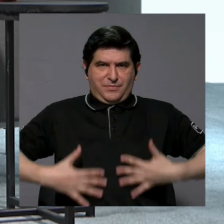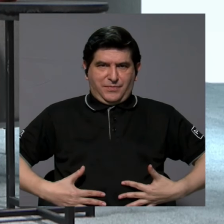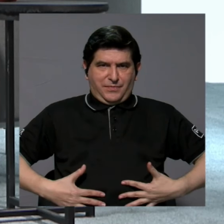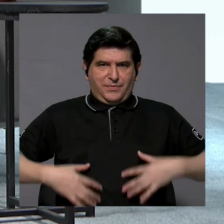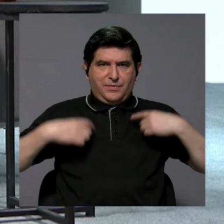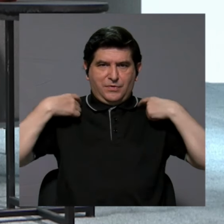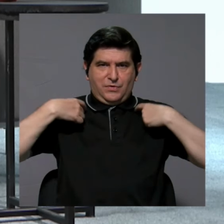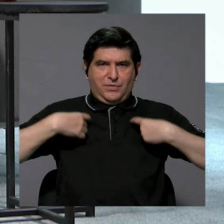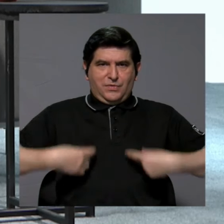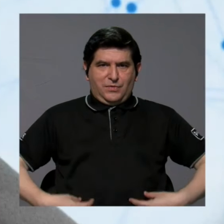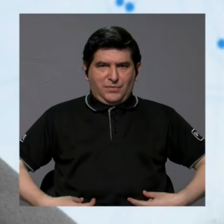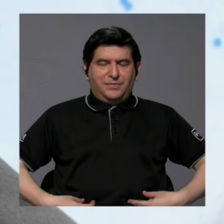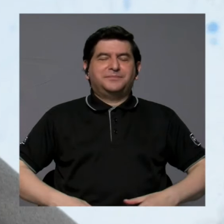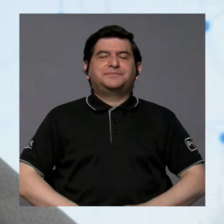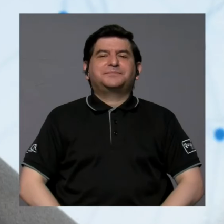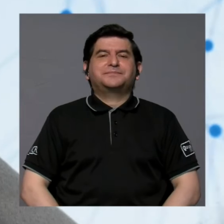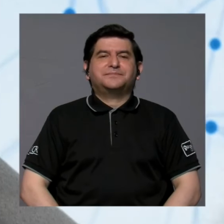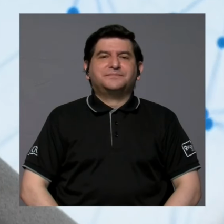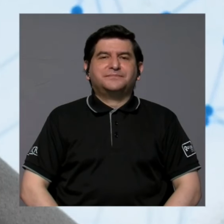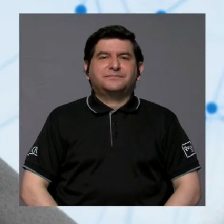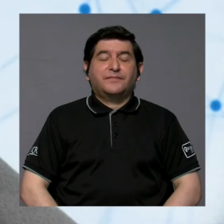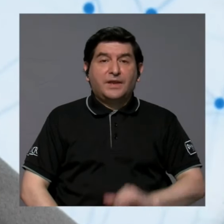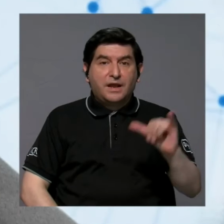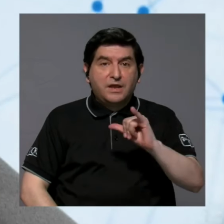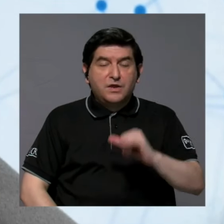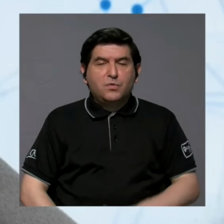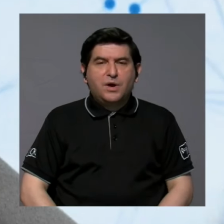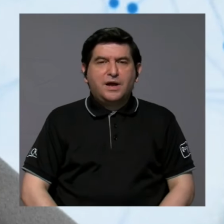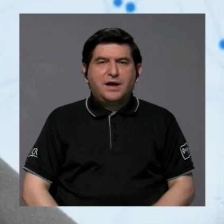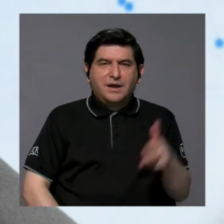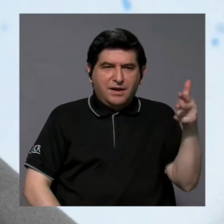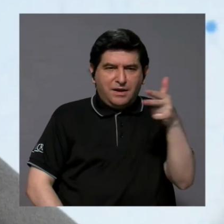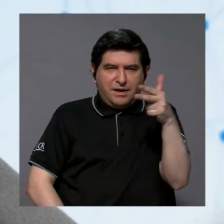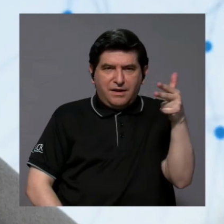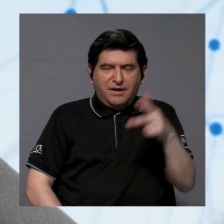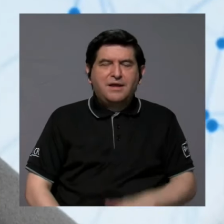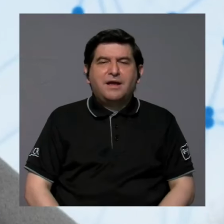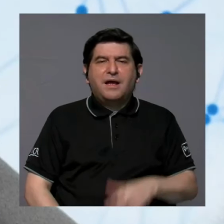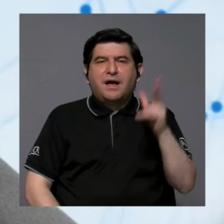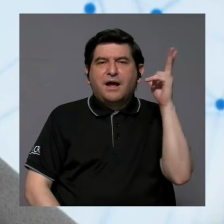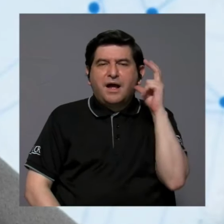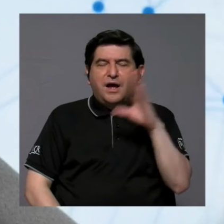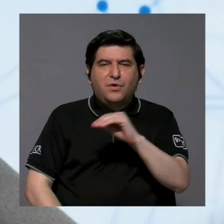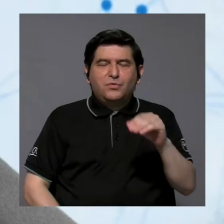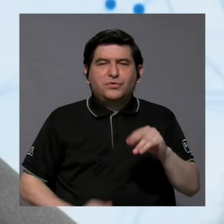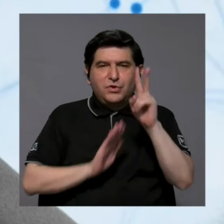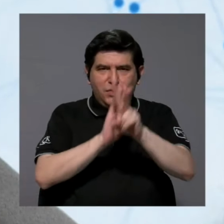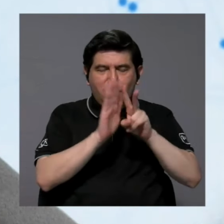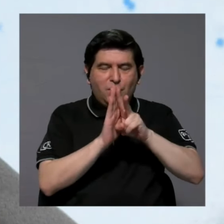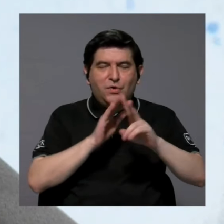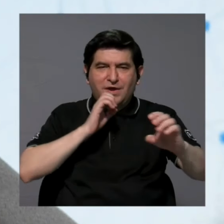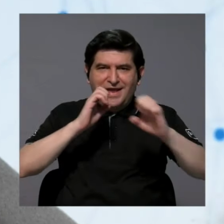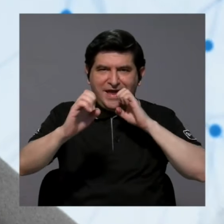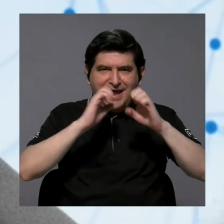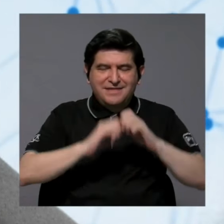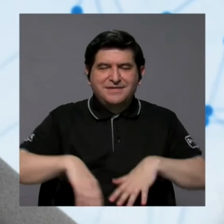al cuerpo de la persona con un pequeño arnés, y también se fue grabando audio y video. Entonces estas son entrevistas